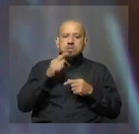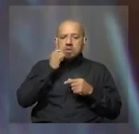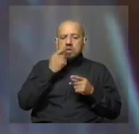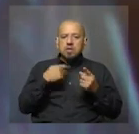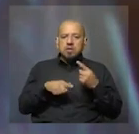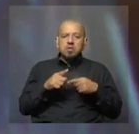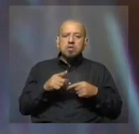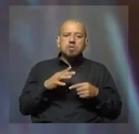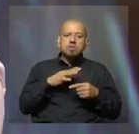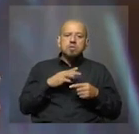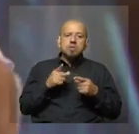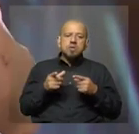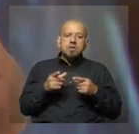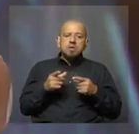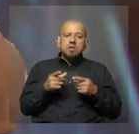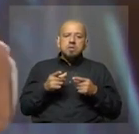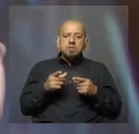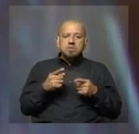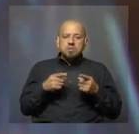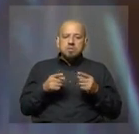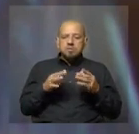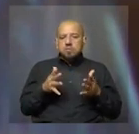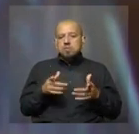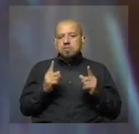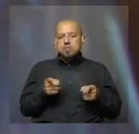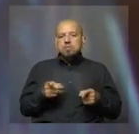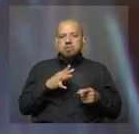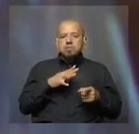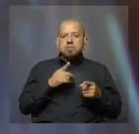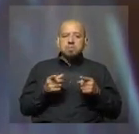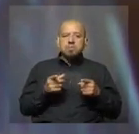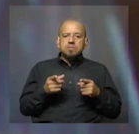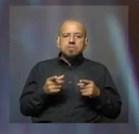pero más pequeñas, menos rendimiento, y eso va a determinar probablemente también